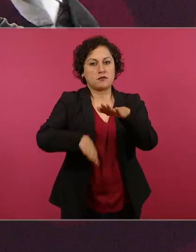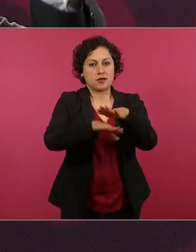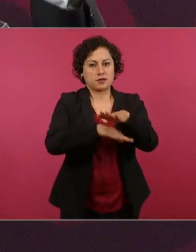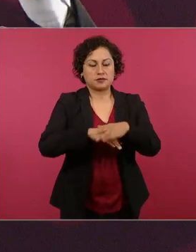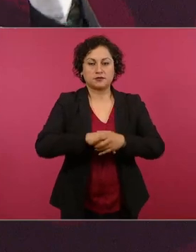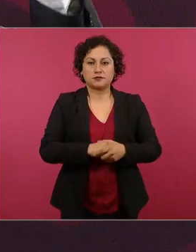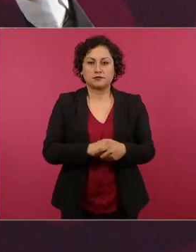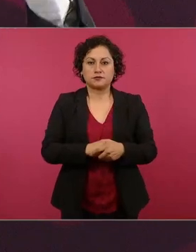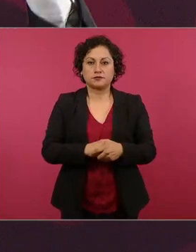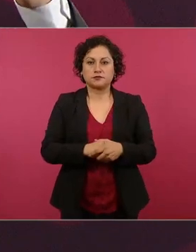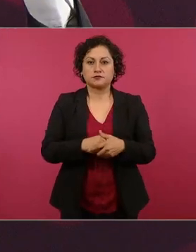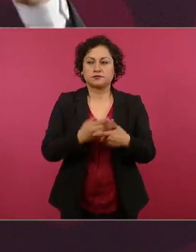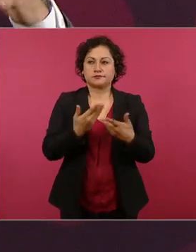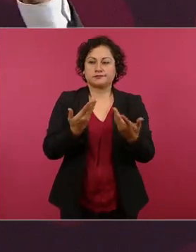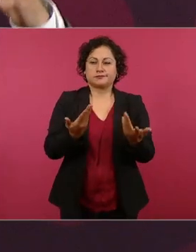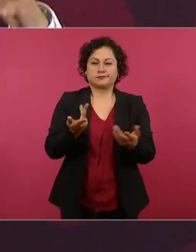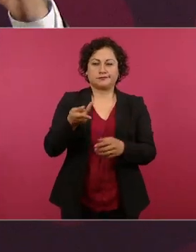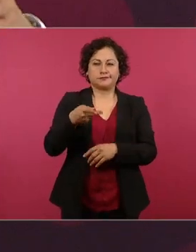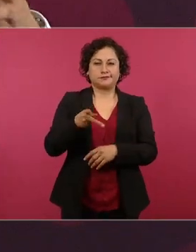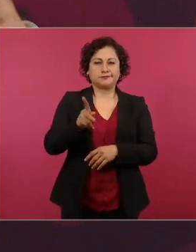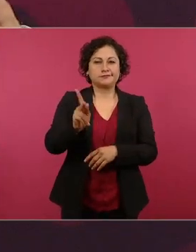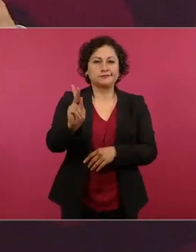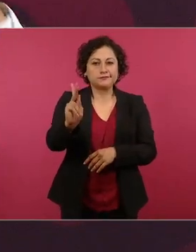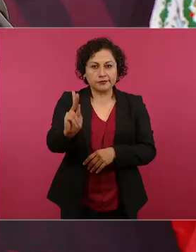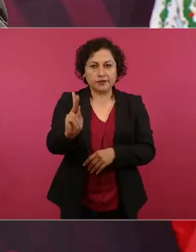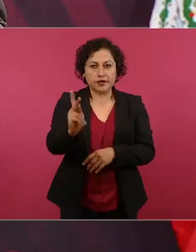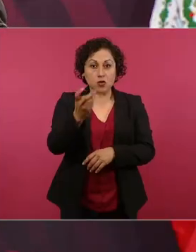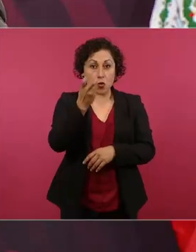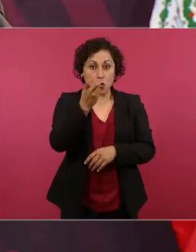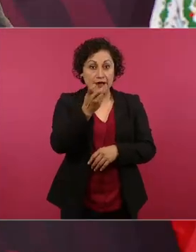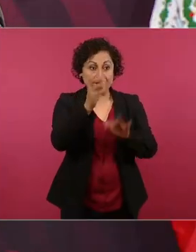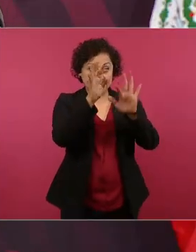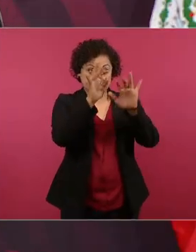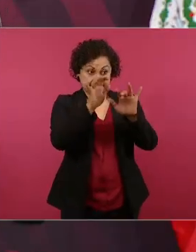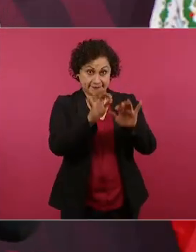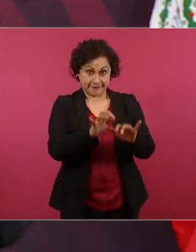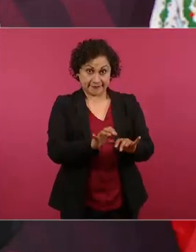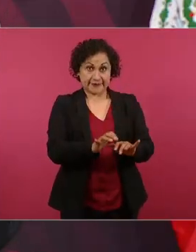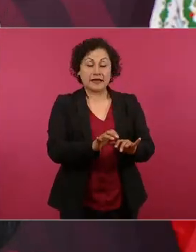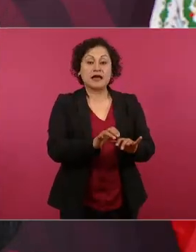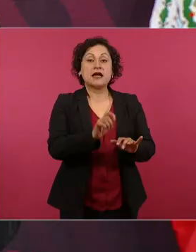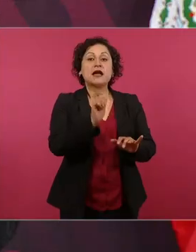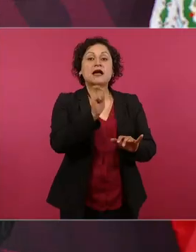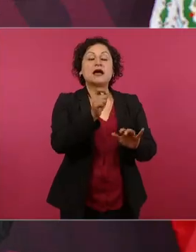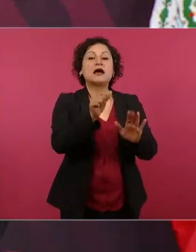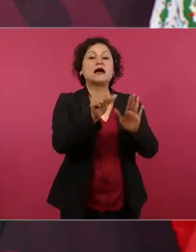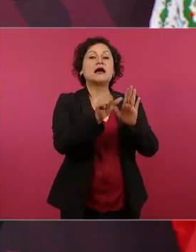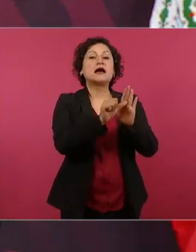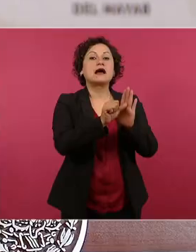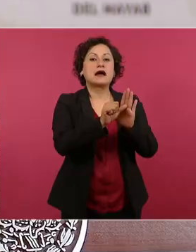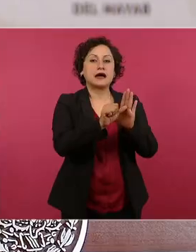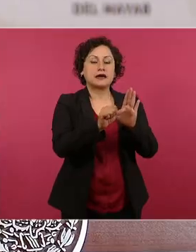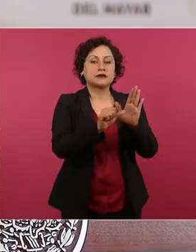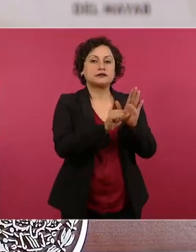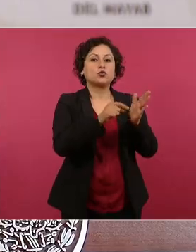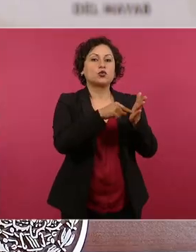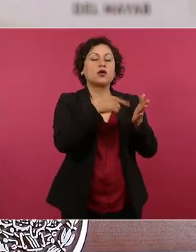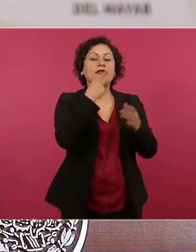cuando el espíritu de ese artículo y la letra hablaba de la educación gratuita.